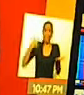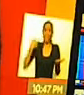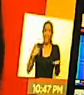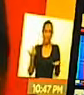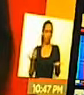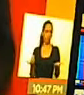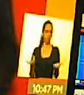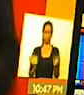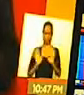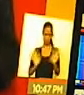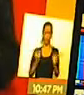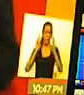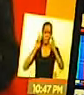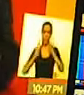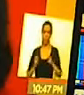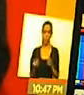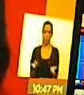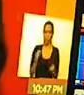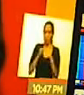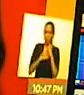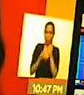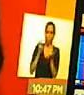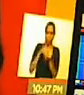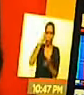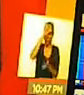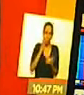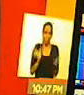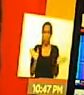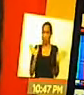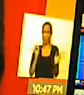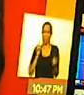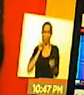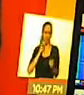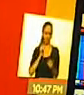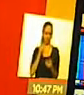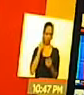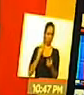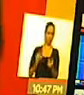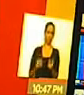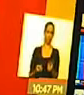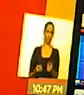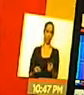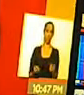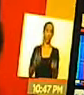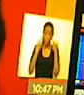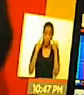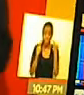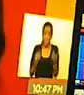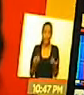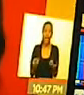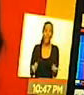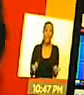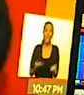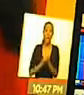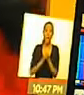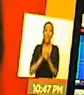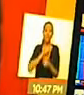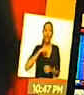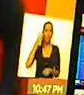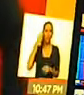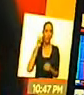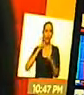ya me averiguaste, porque ese tipo ha venido, mira, sí, el tipo está... No, mentira, por ahí no pasó. Fíjate que ni siquiera los compañeros nuestros sabían que el